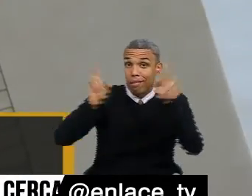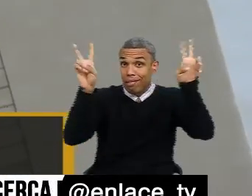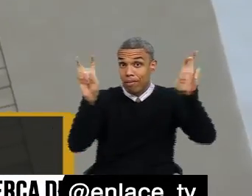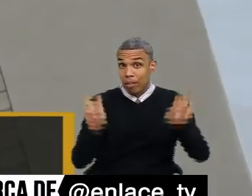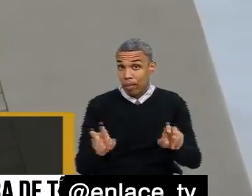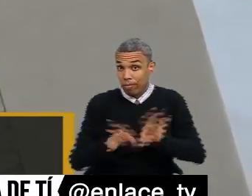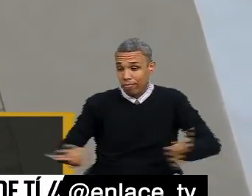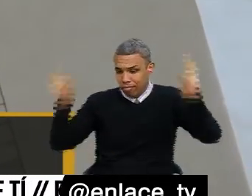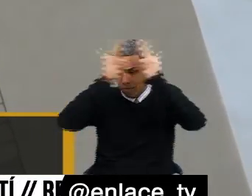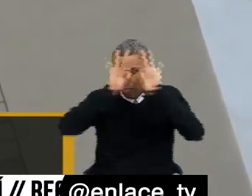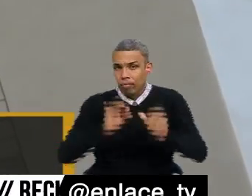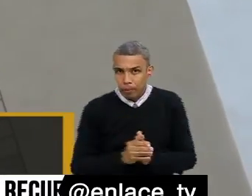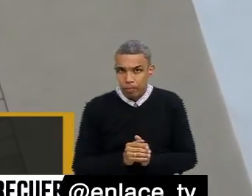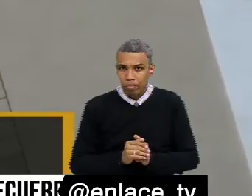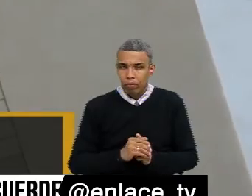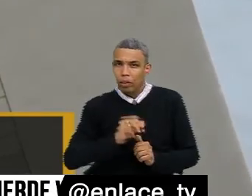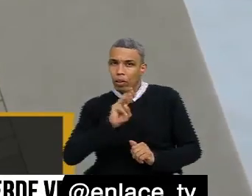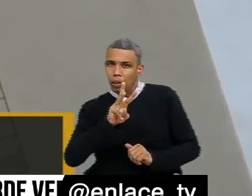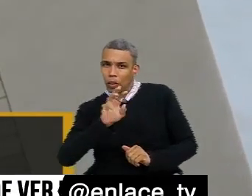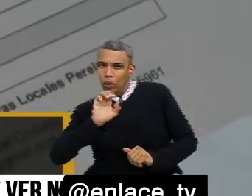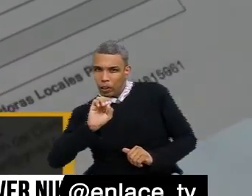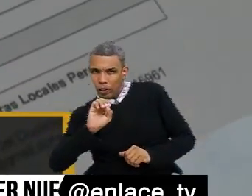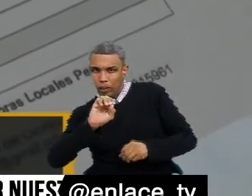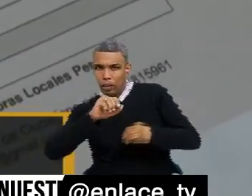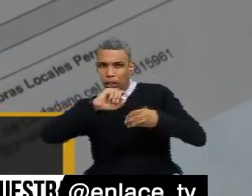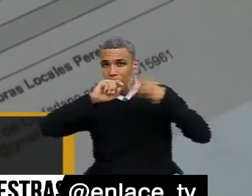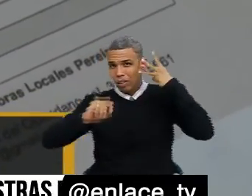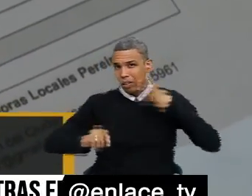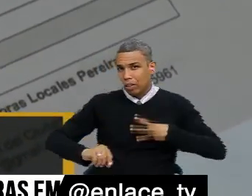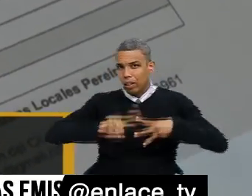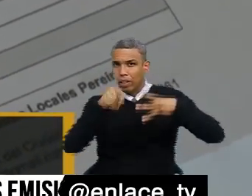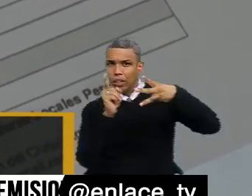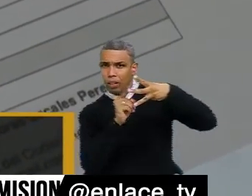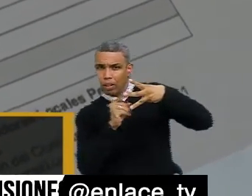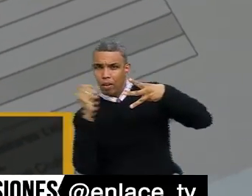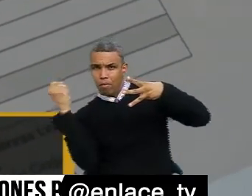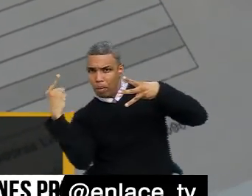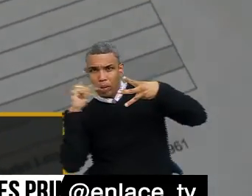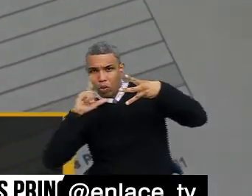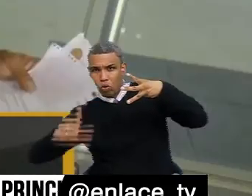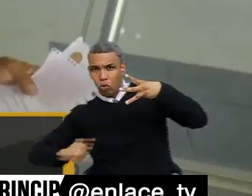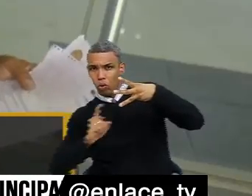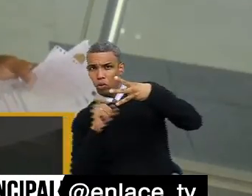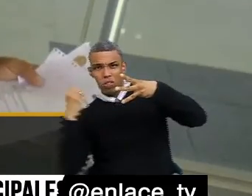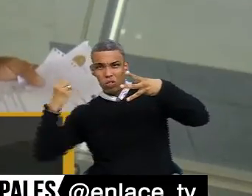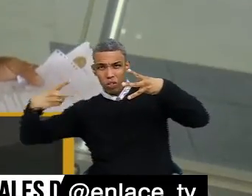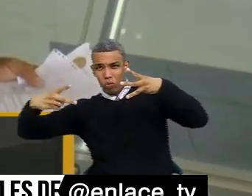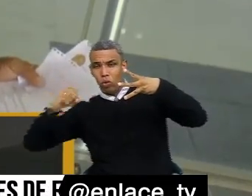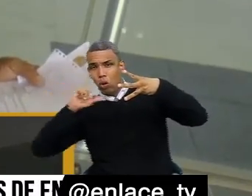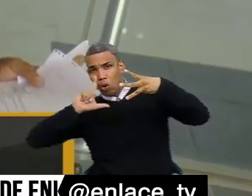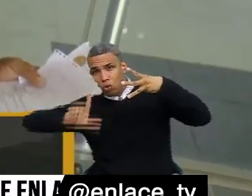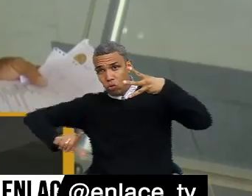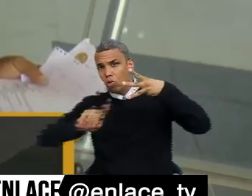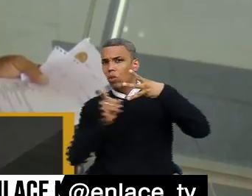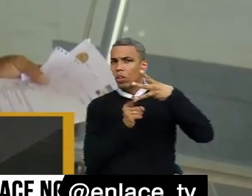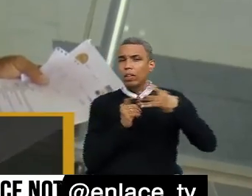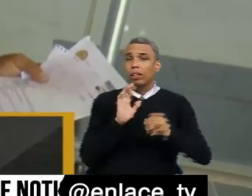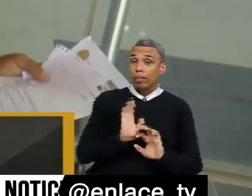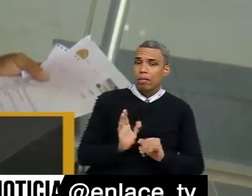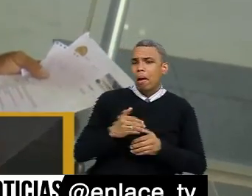los días 30 de junio y 1, 2 y 3 de julio, los ediles de Colombia deliberarán sobre temas como posconflicto, planes de desarrollo